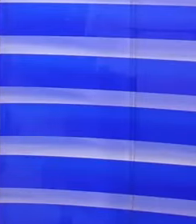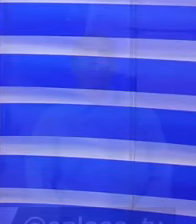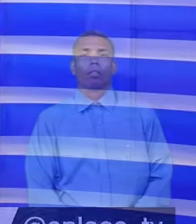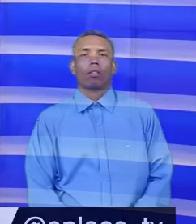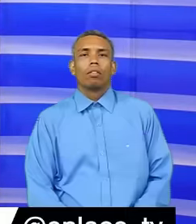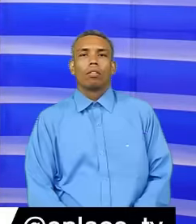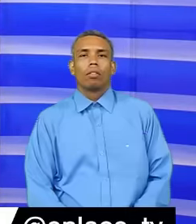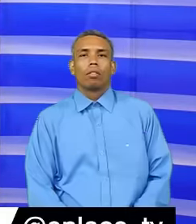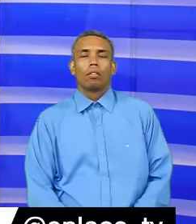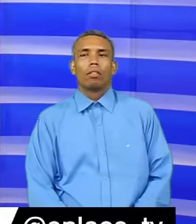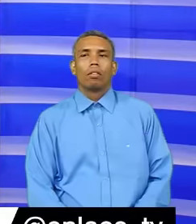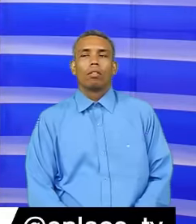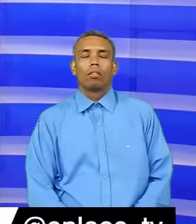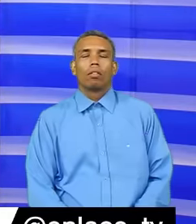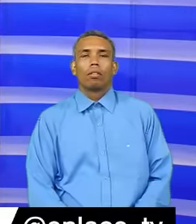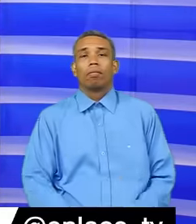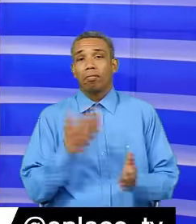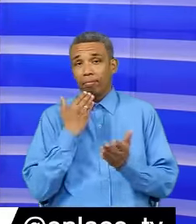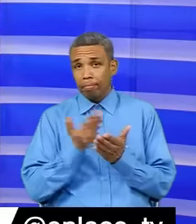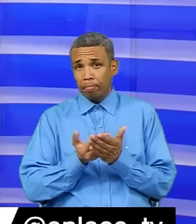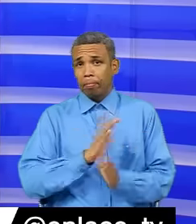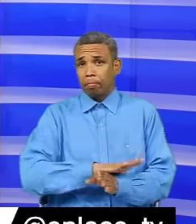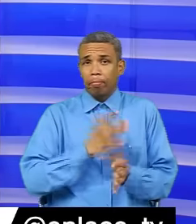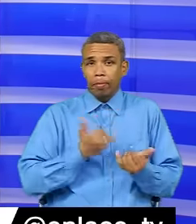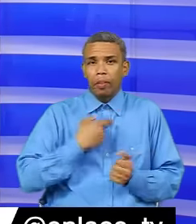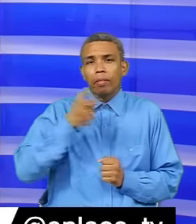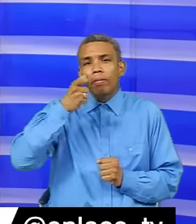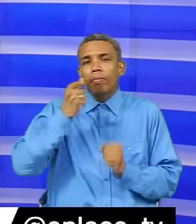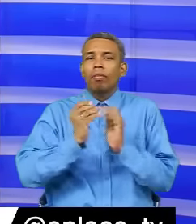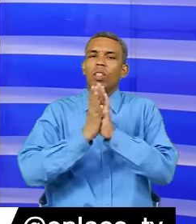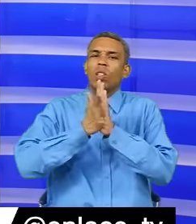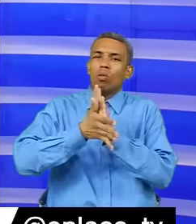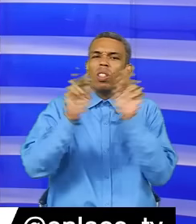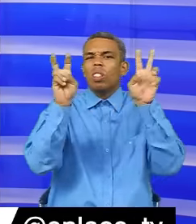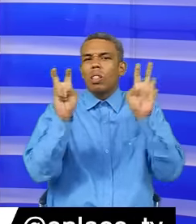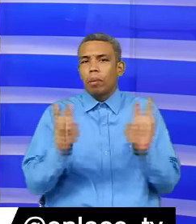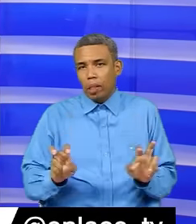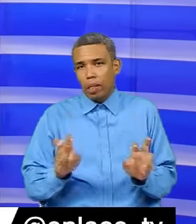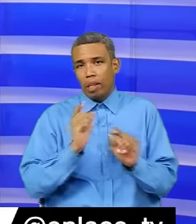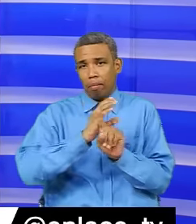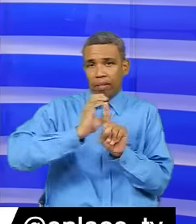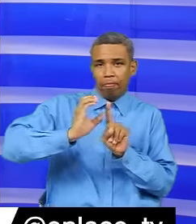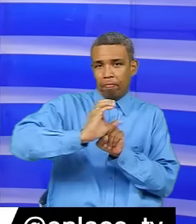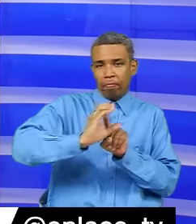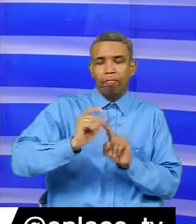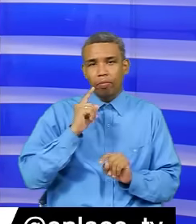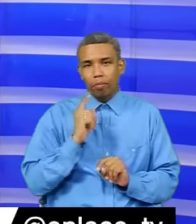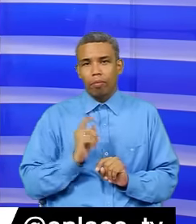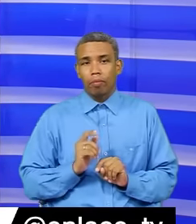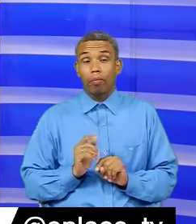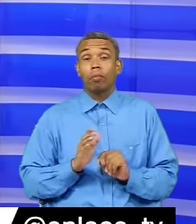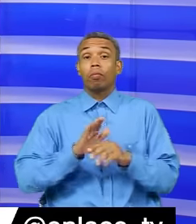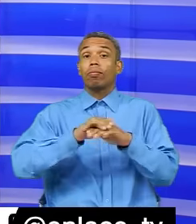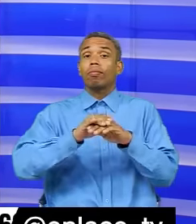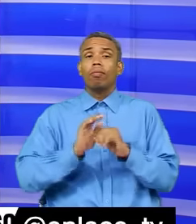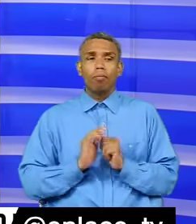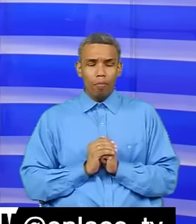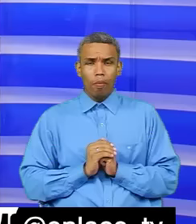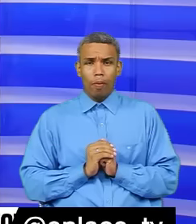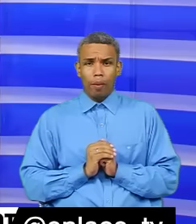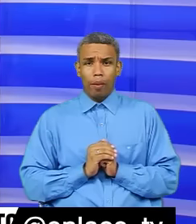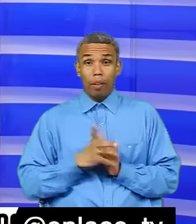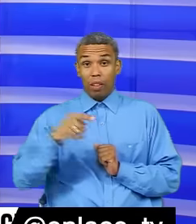Muy buenas tardes, bienvenidos a la buena información de cultura y entretenimiento en La Mira. Les cuento que hinchas de Alianza Petrolera y el Deportivo Cali en